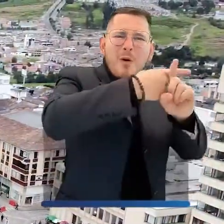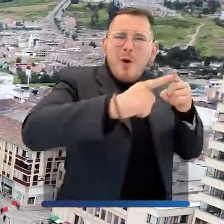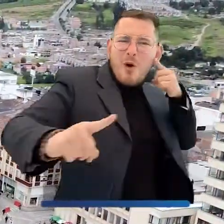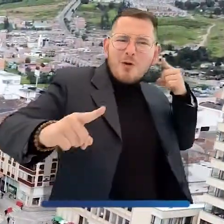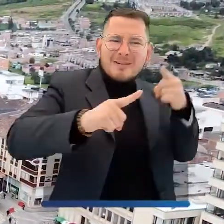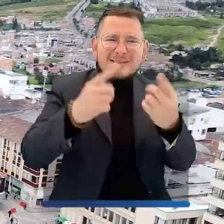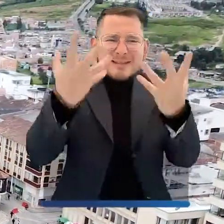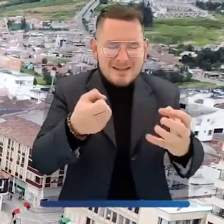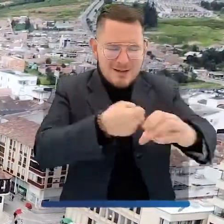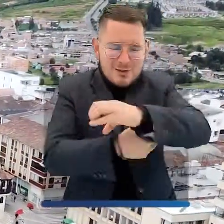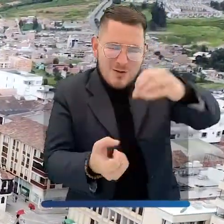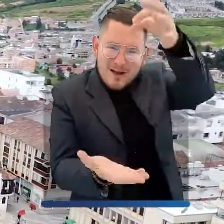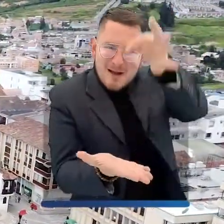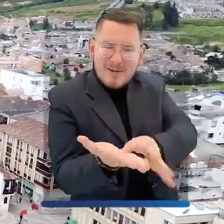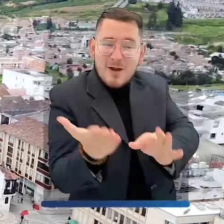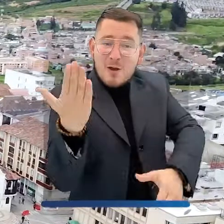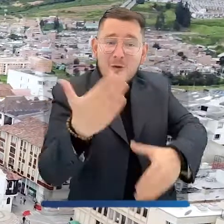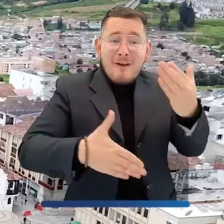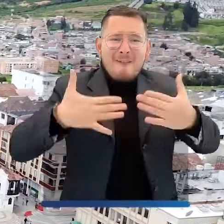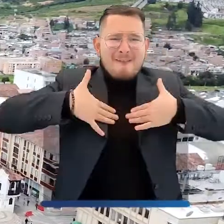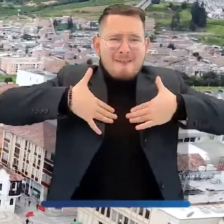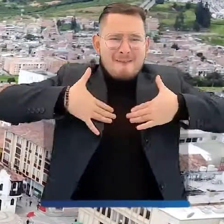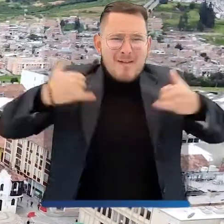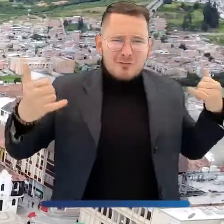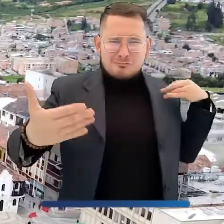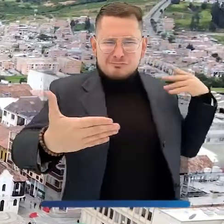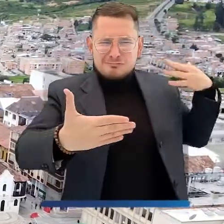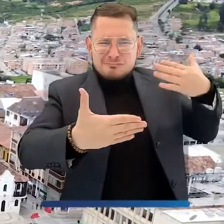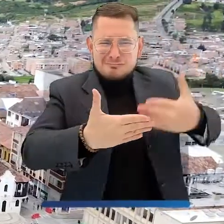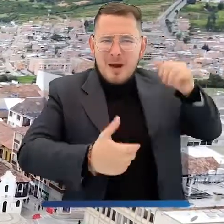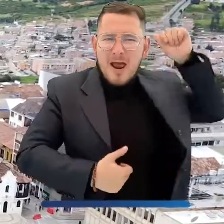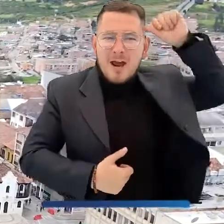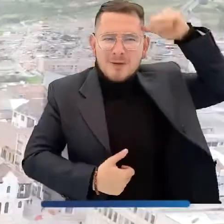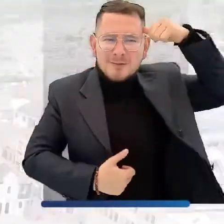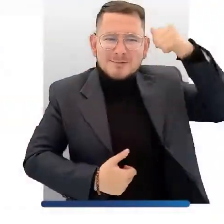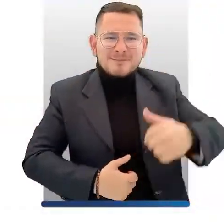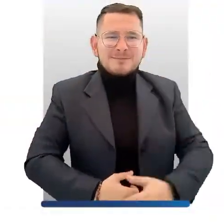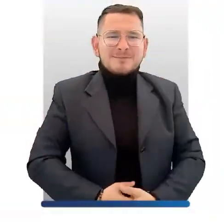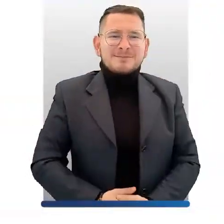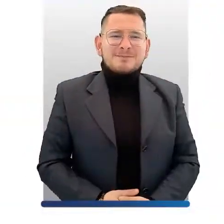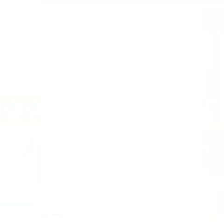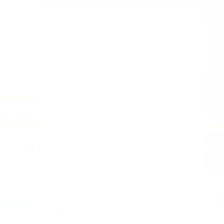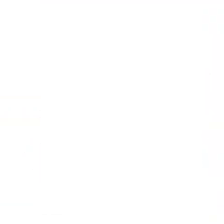ciudadanía para consolidar una nueva capital. ¡Feliz